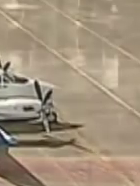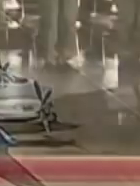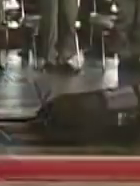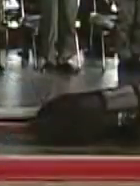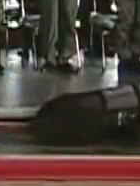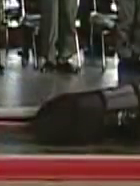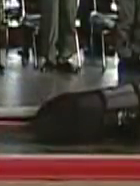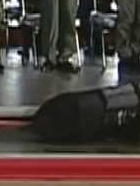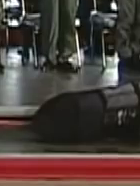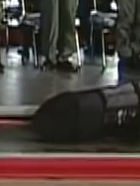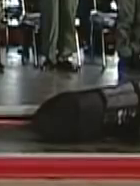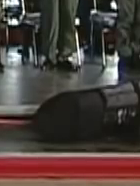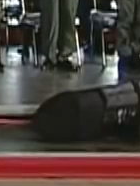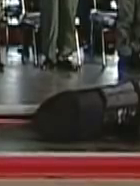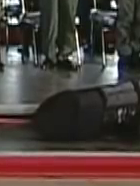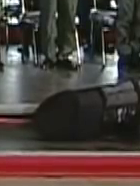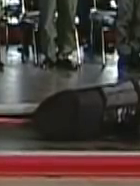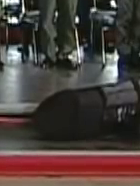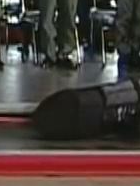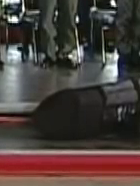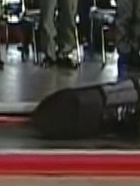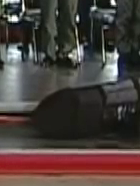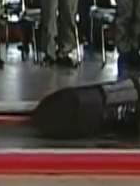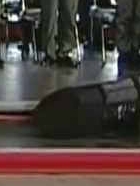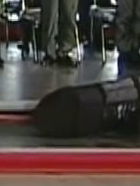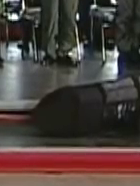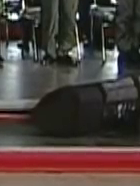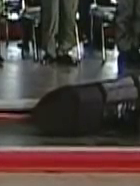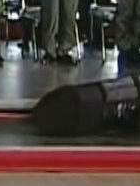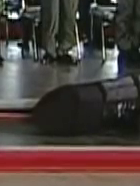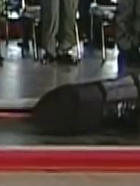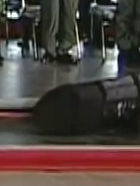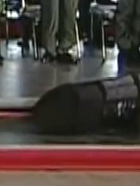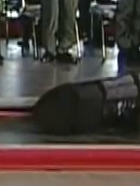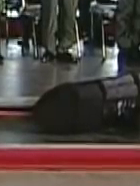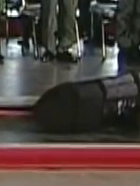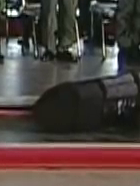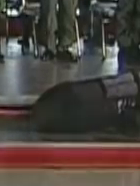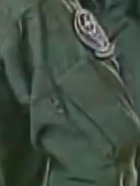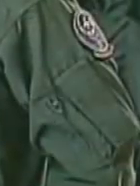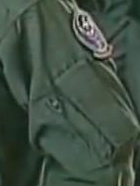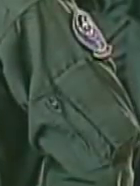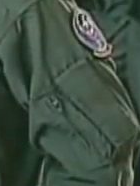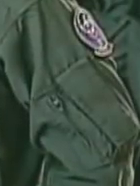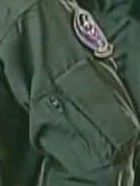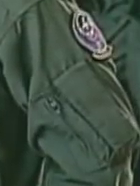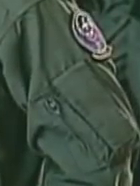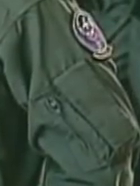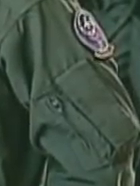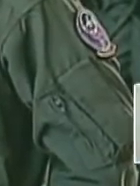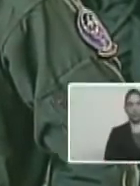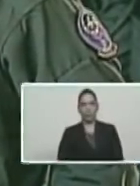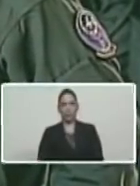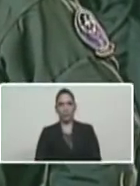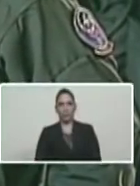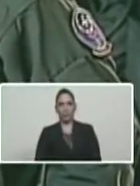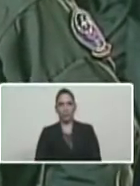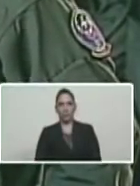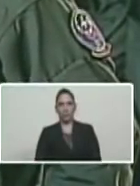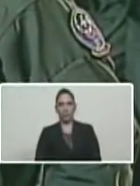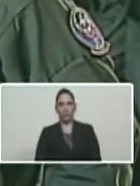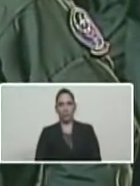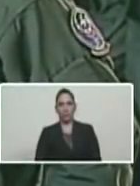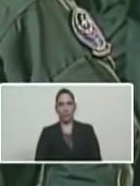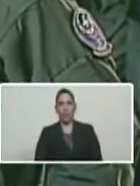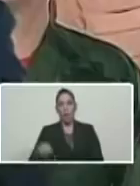Volando. Chávez vive. La patria sigue. Independencia y patria socialista. Viviremos y venceremos. Rumbo al centenario de la aviación militar bolivariana, el sol